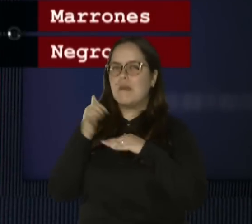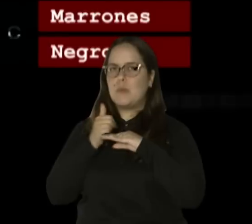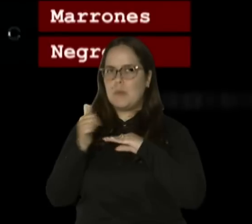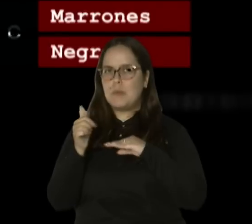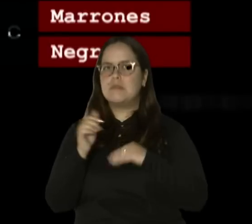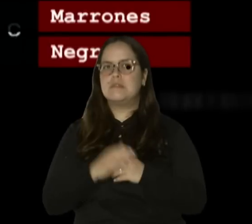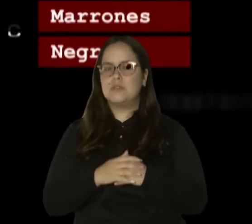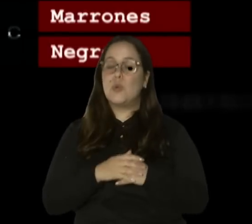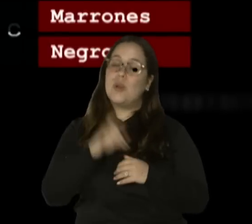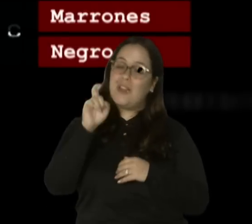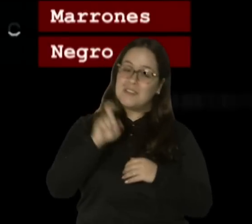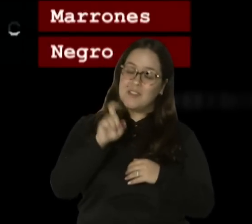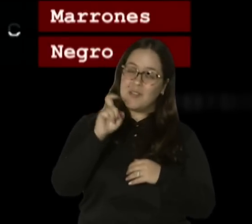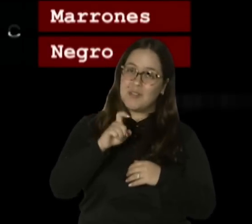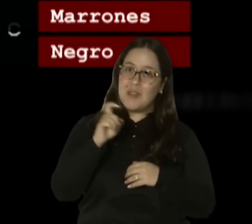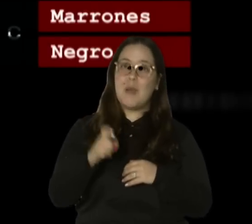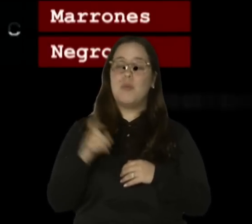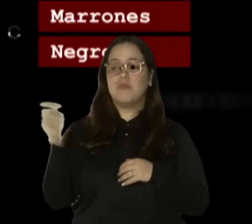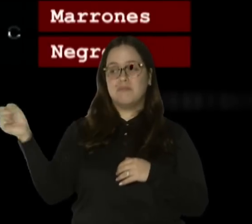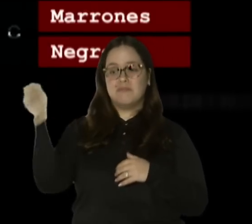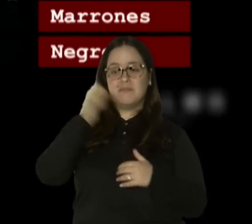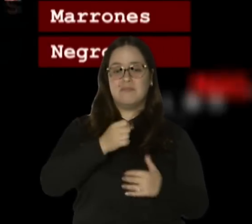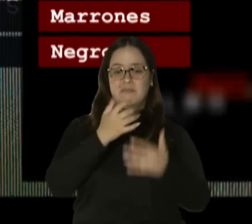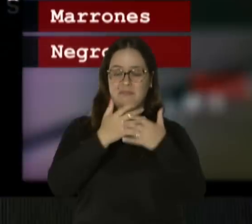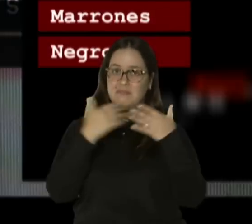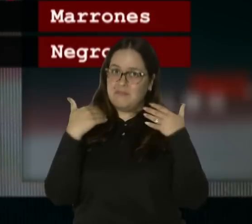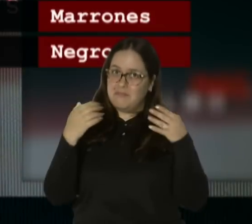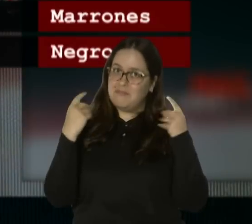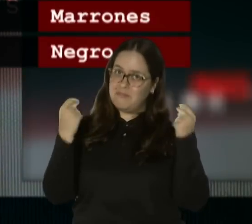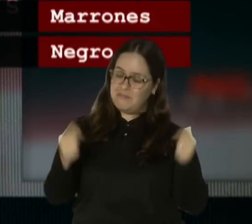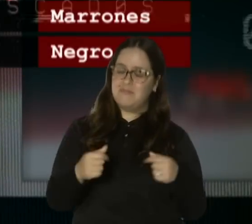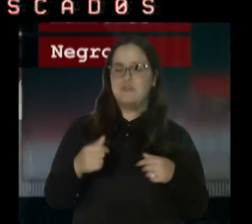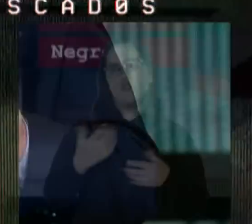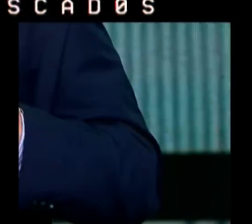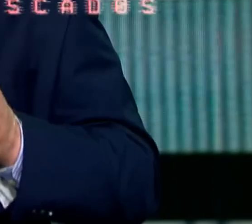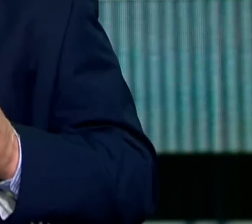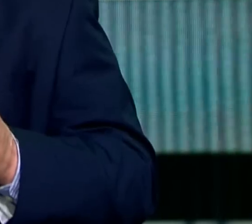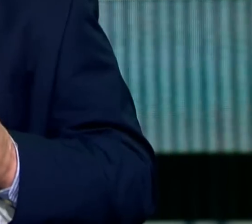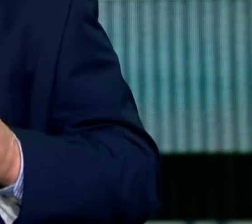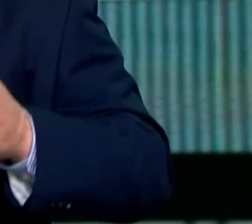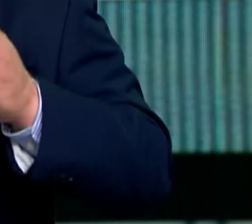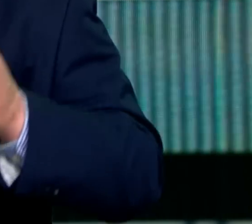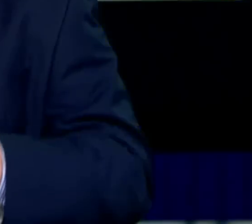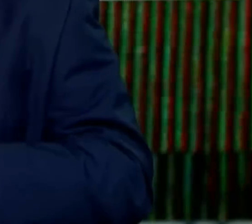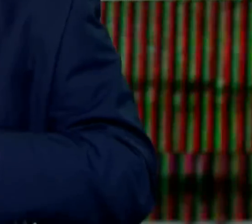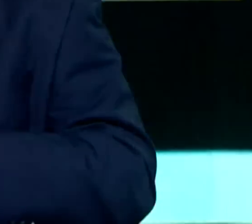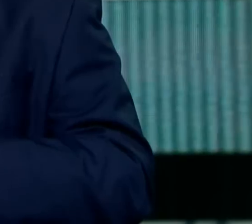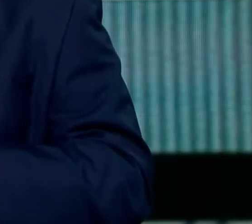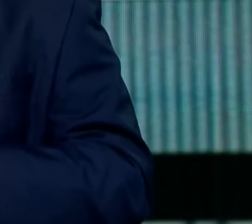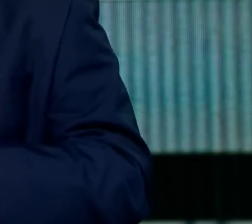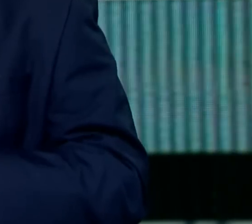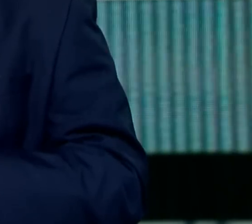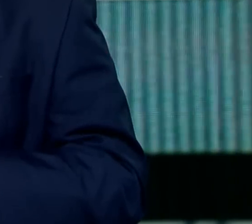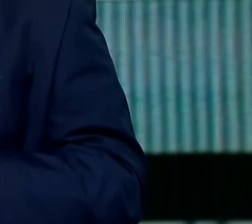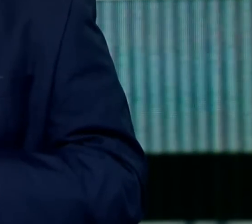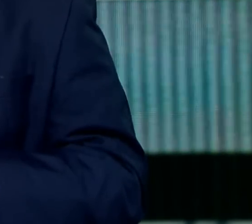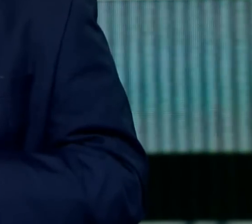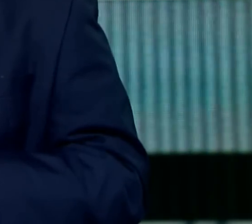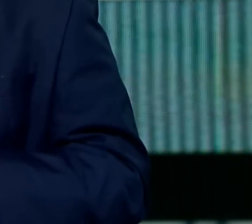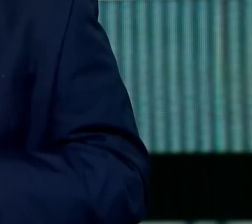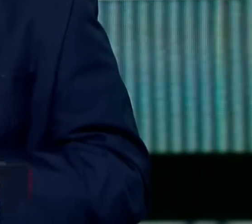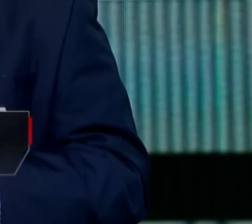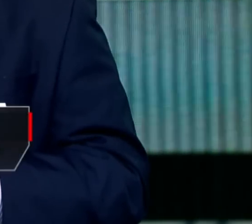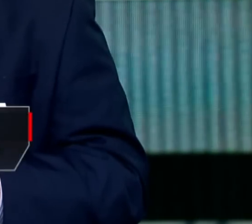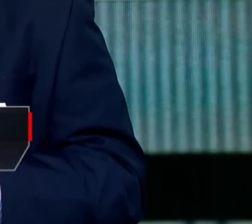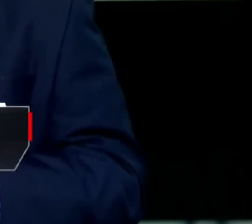de lograr este arresto lo antes posible. Por eso, toda persona que tenga información donde él se encuentre,